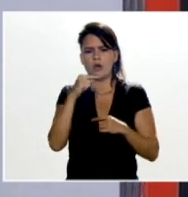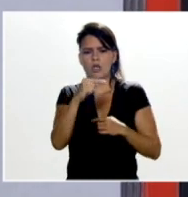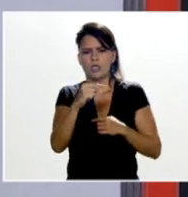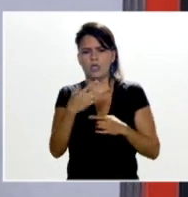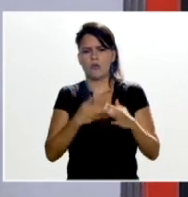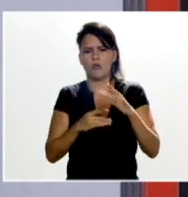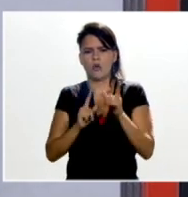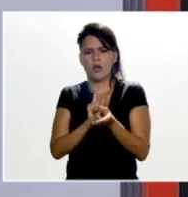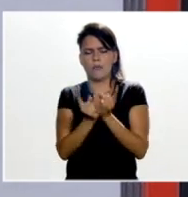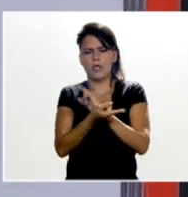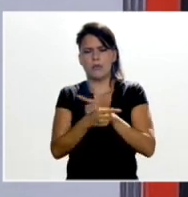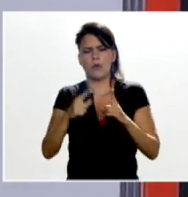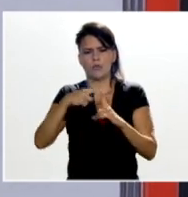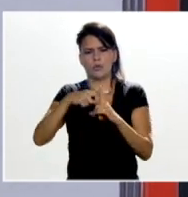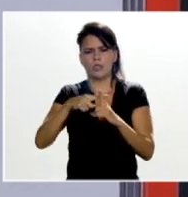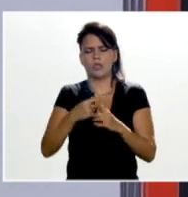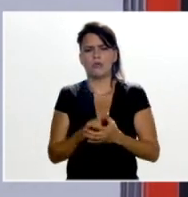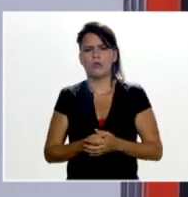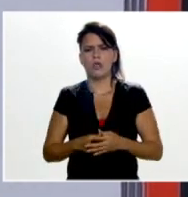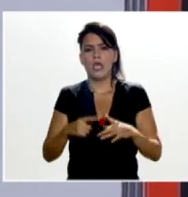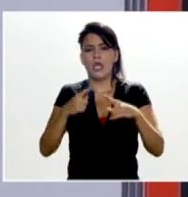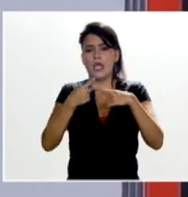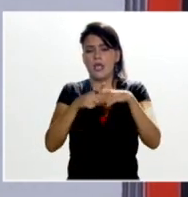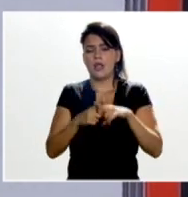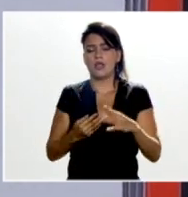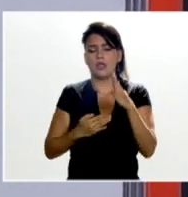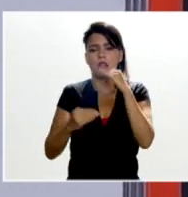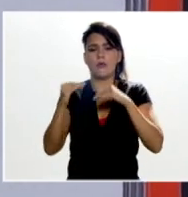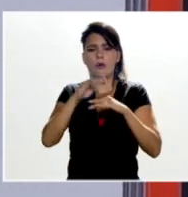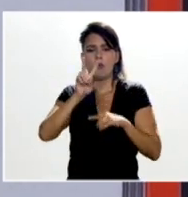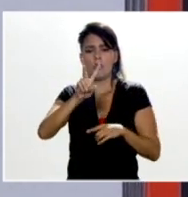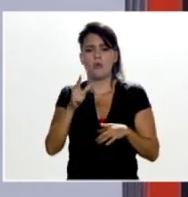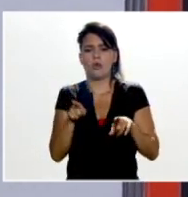positivo. El x cuadrado queda igual.